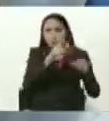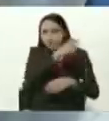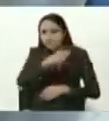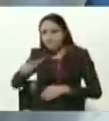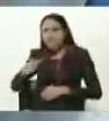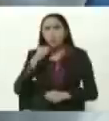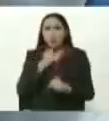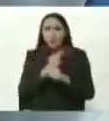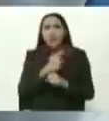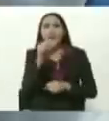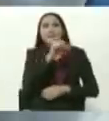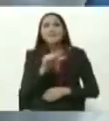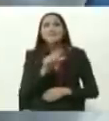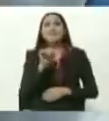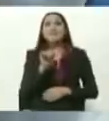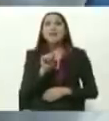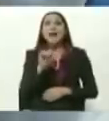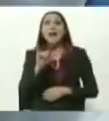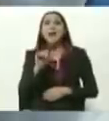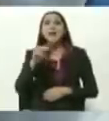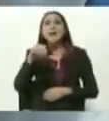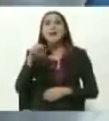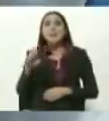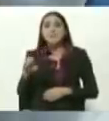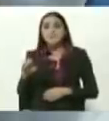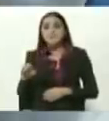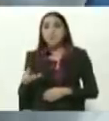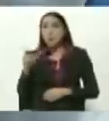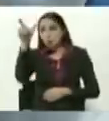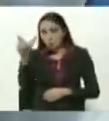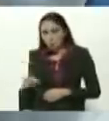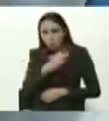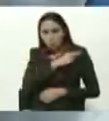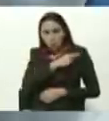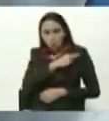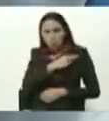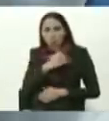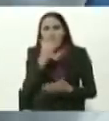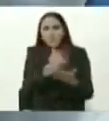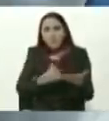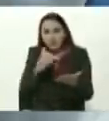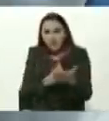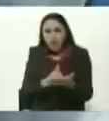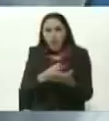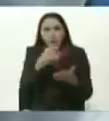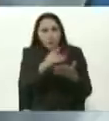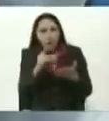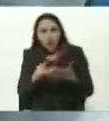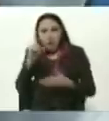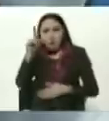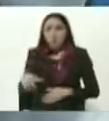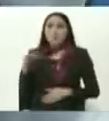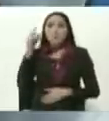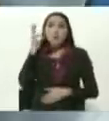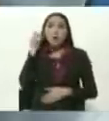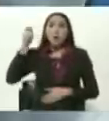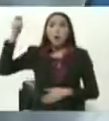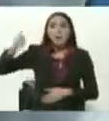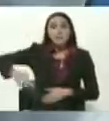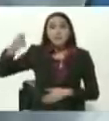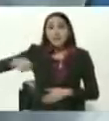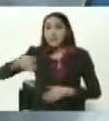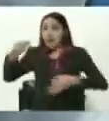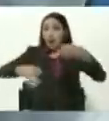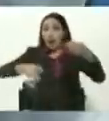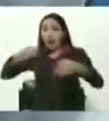del Saime, un jefe de registro civil, una fiscal de registro civil